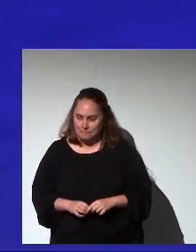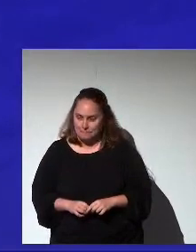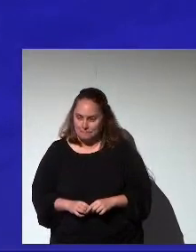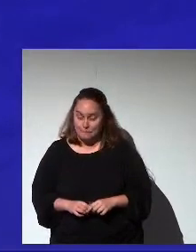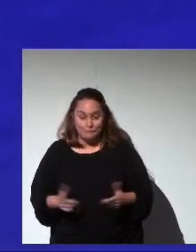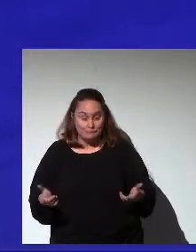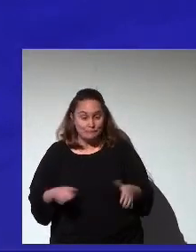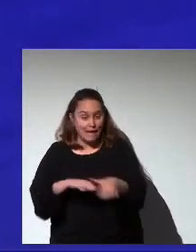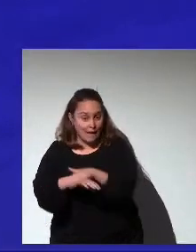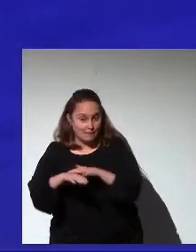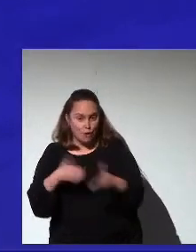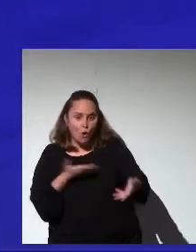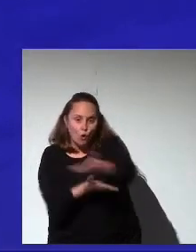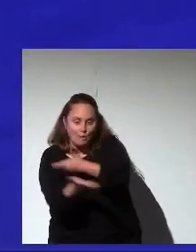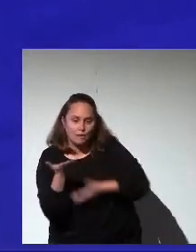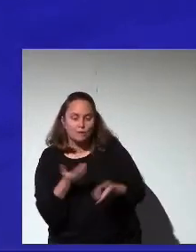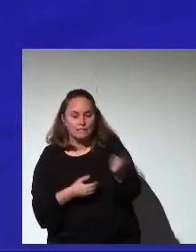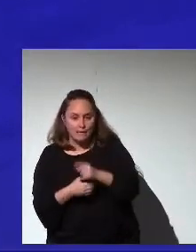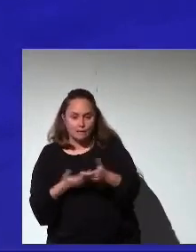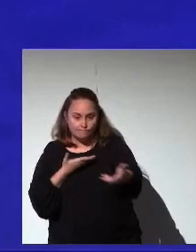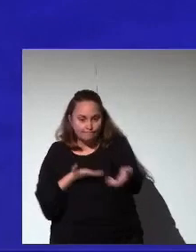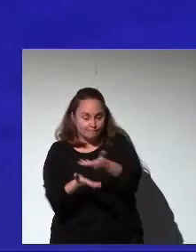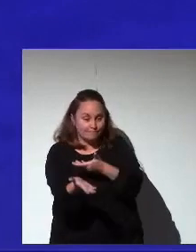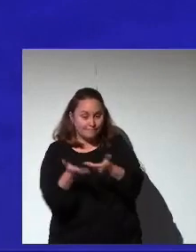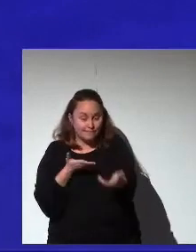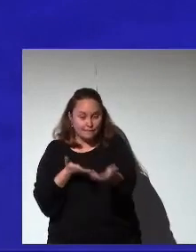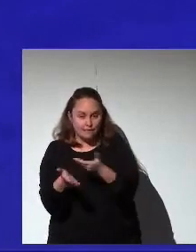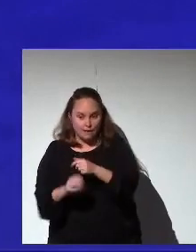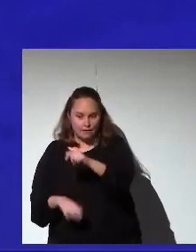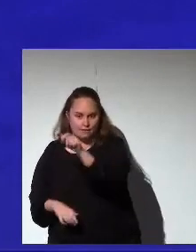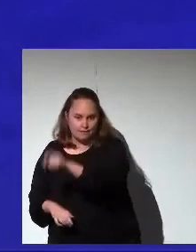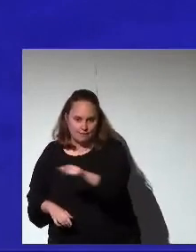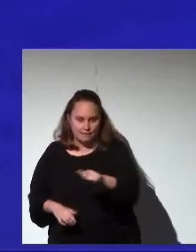intercooperación administrativa y de intercooperación